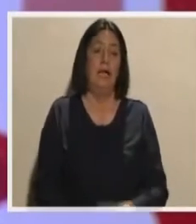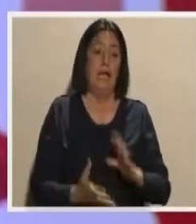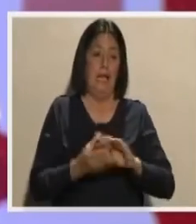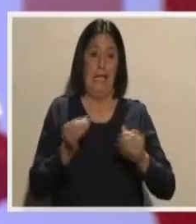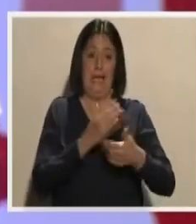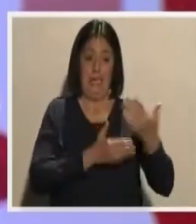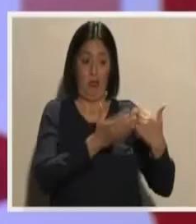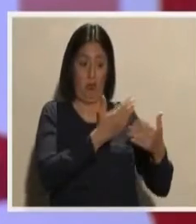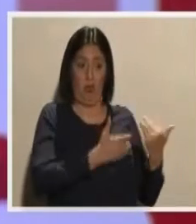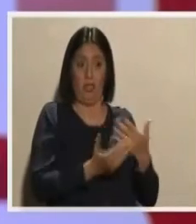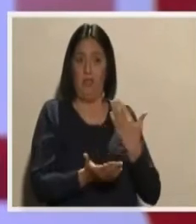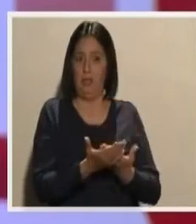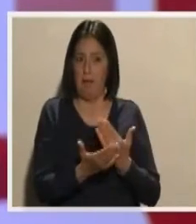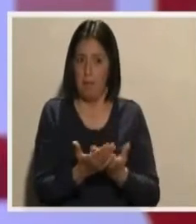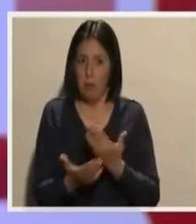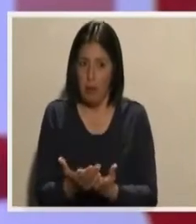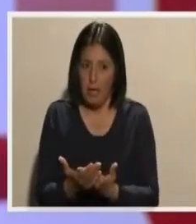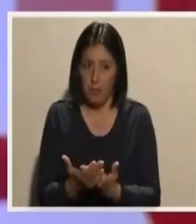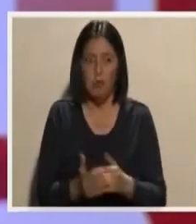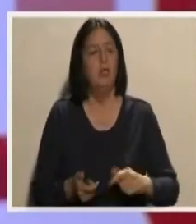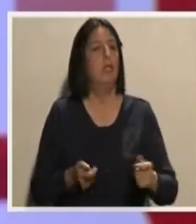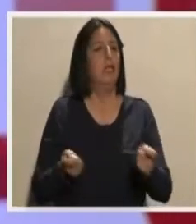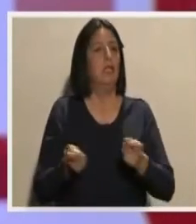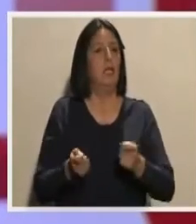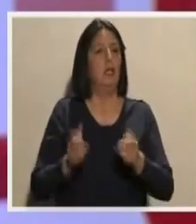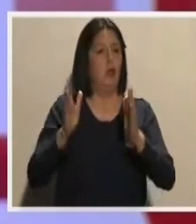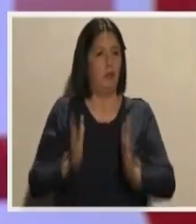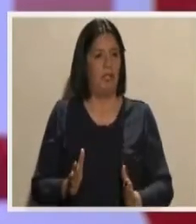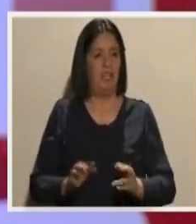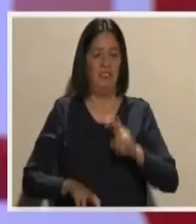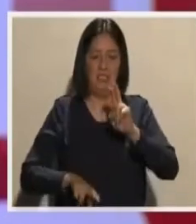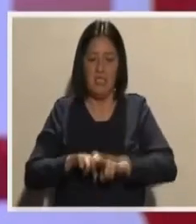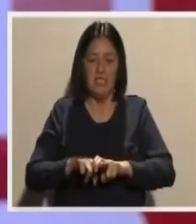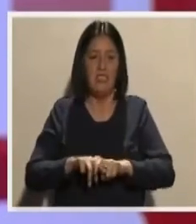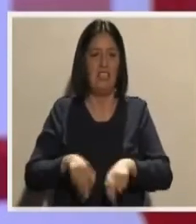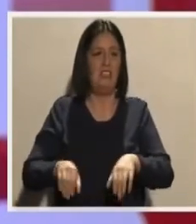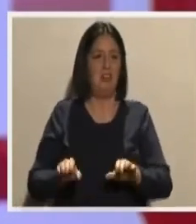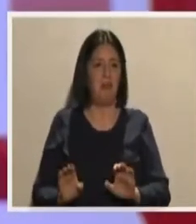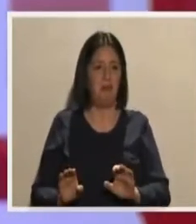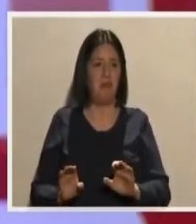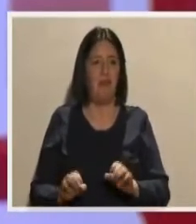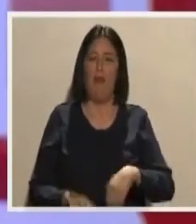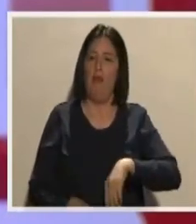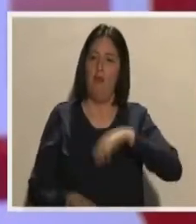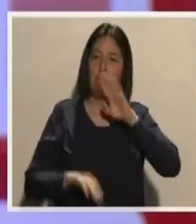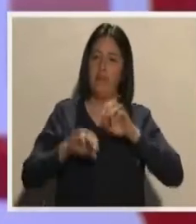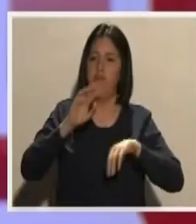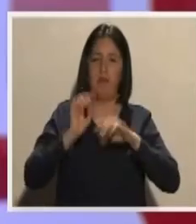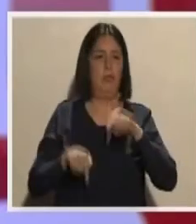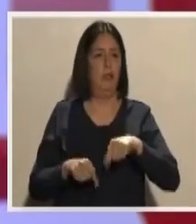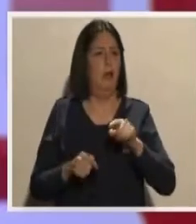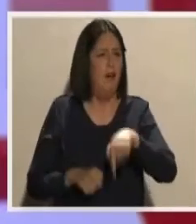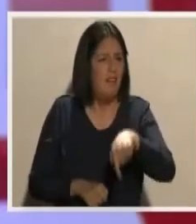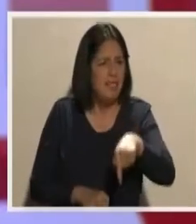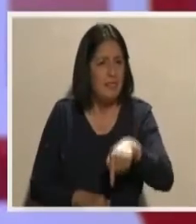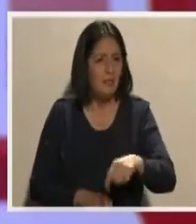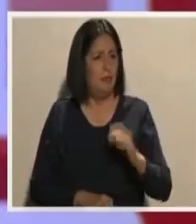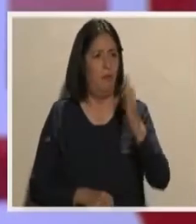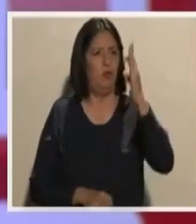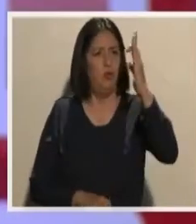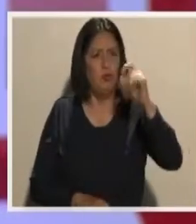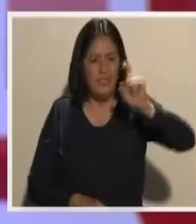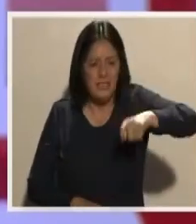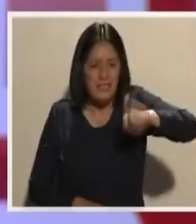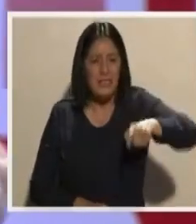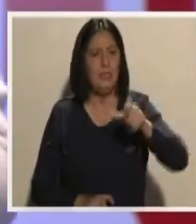historia nos ha demostrado que los gobernantes de escritorio fracasan. Para este futuro, se necesita una